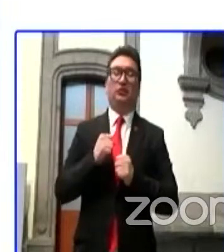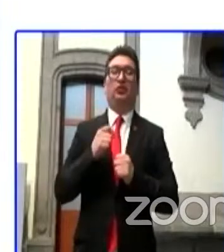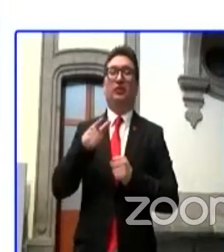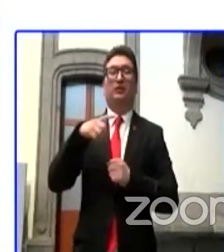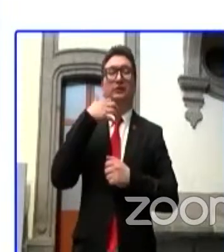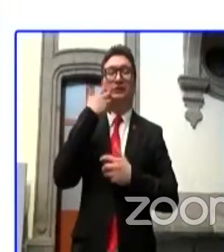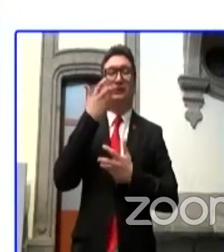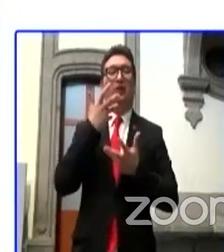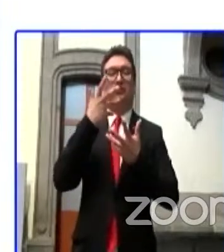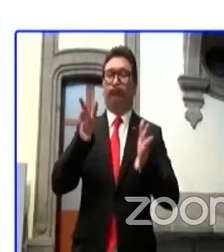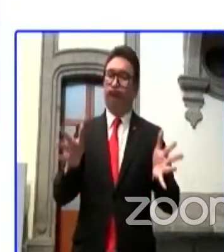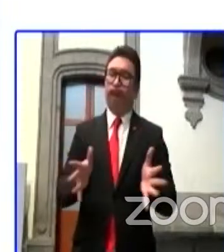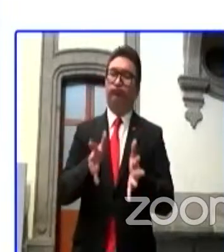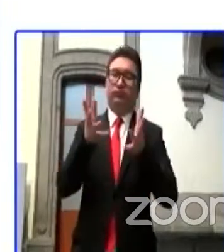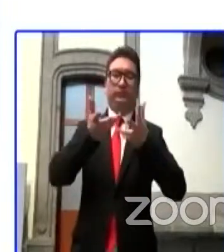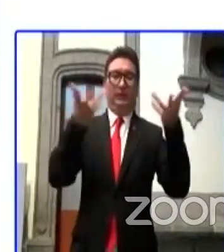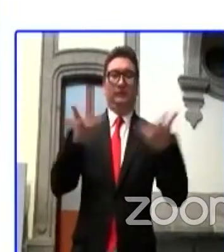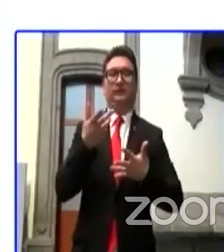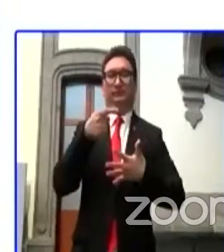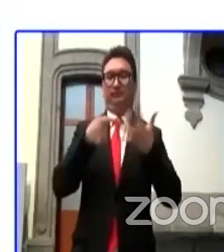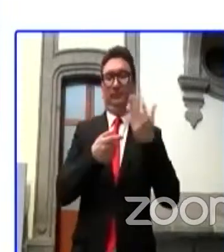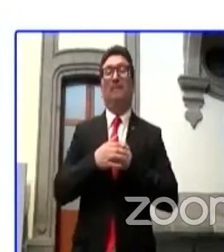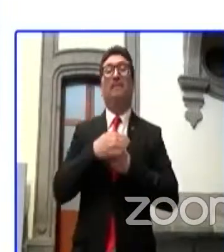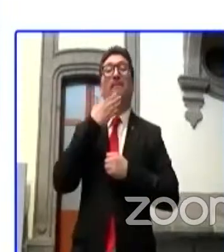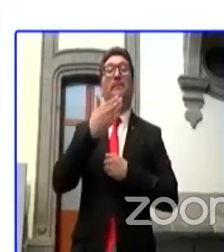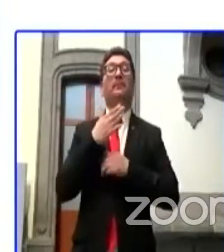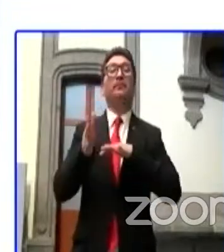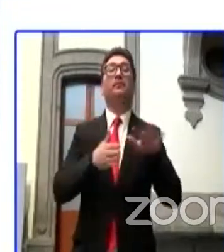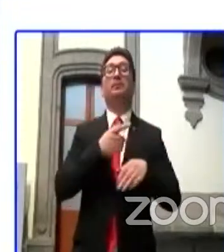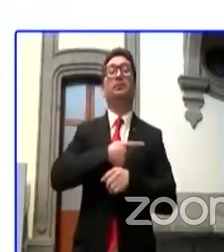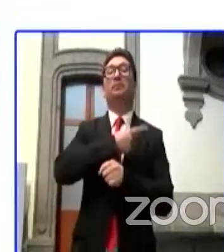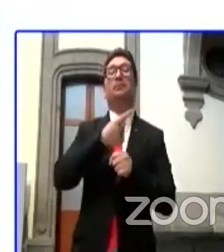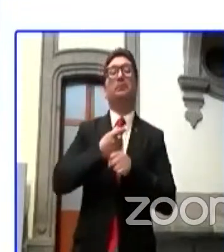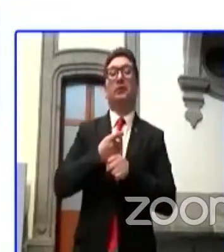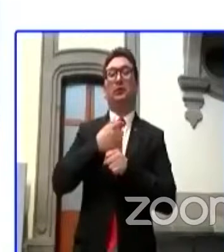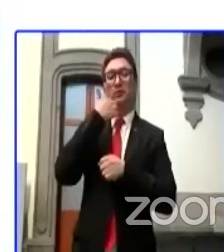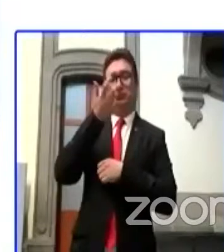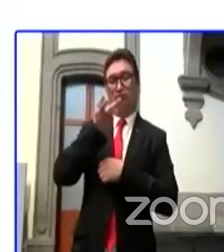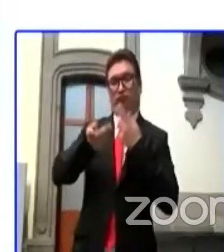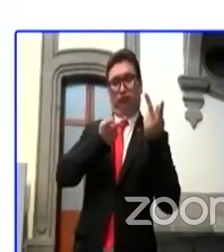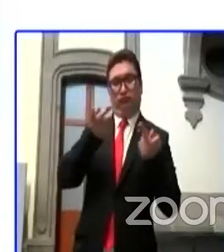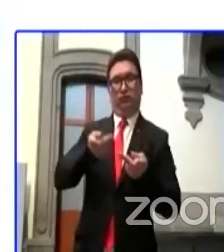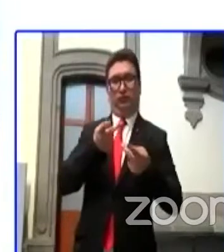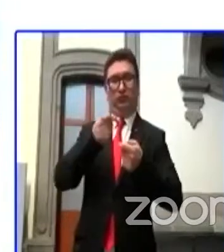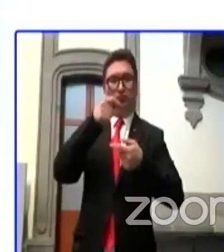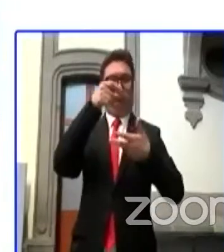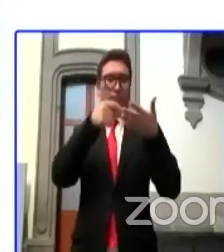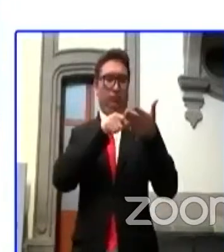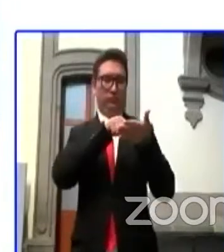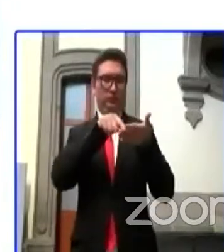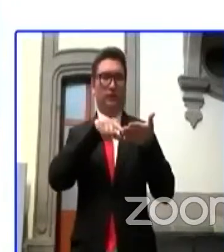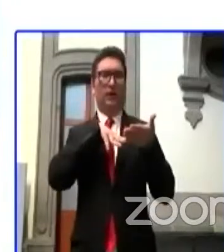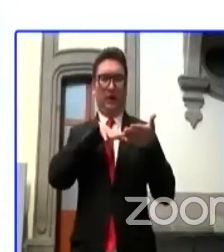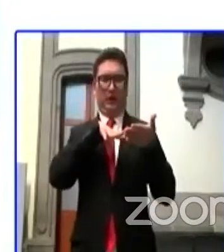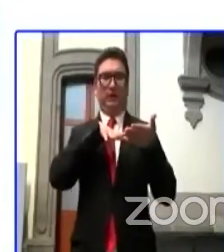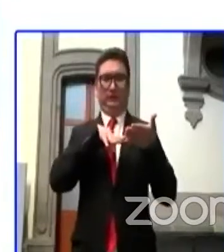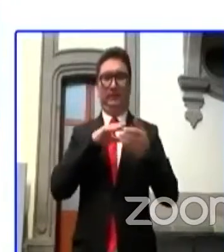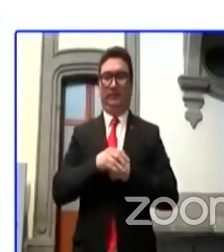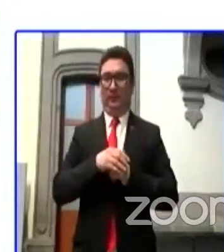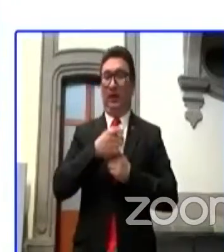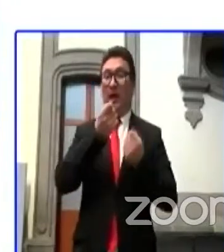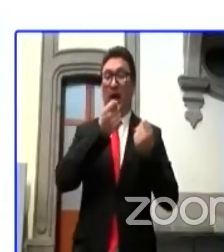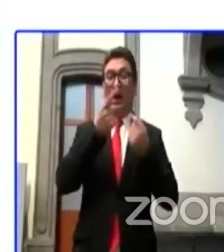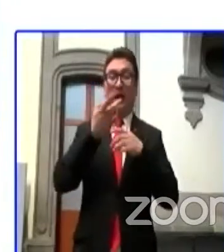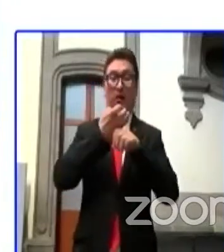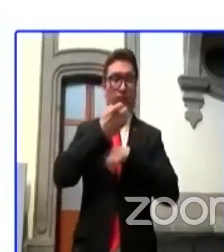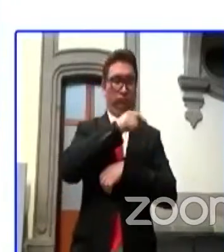acciones. Entonces, en primer lugar, les quiero plantear algunas preguntas. Traigo algunas particular para algunos